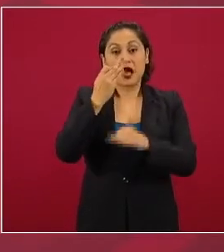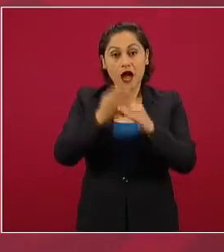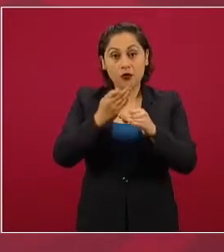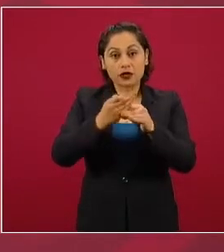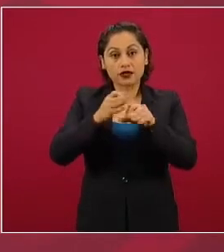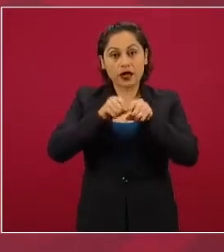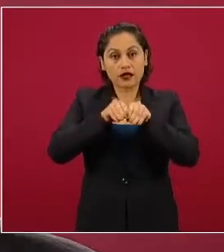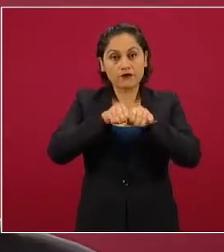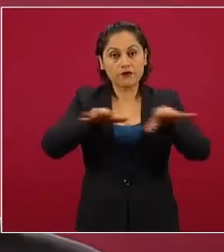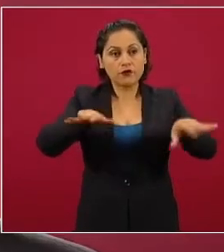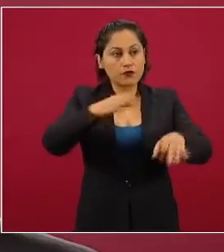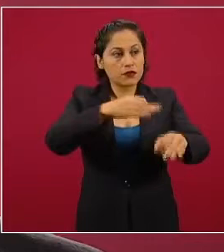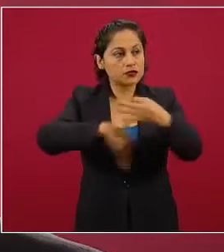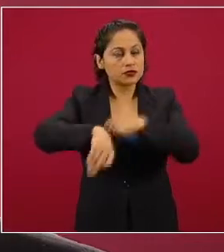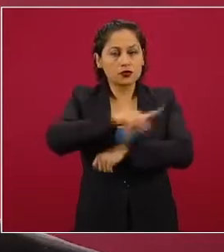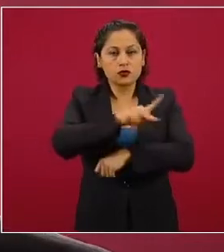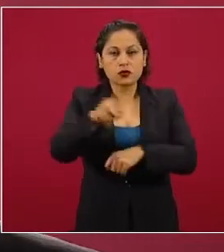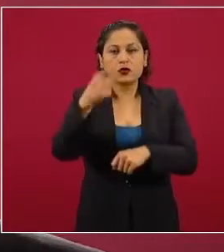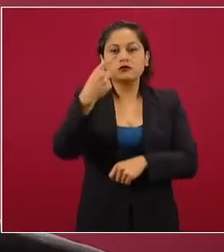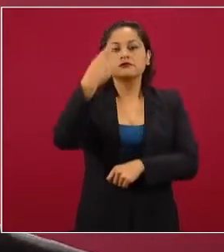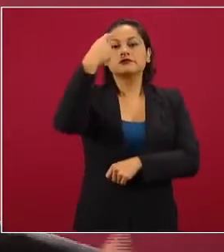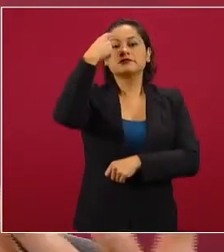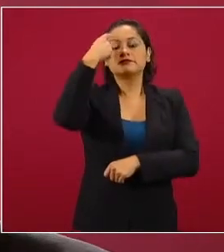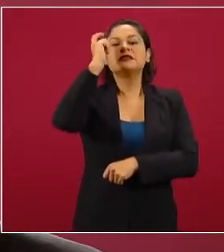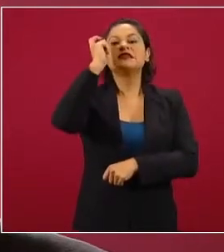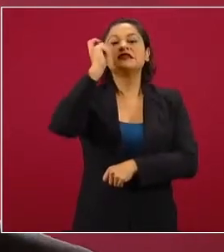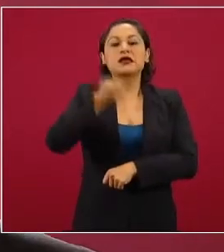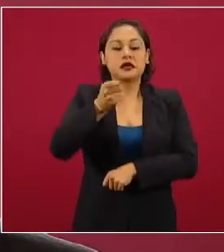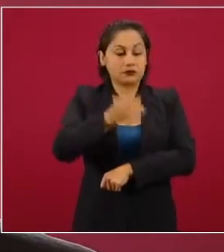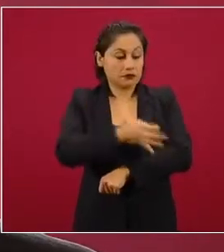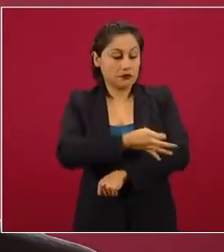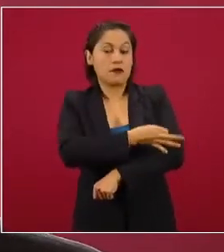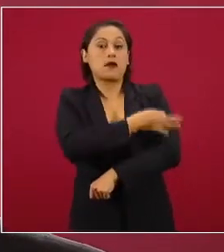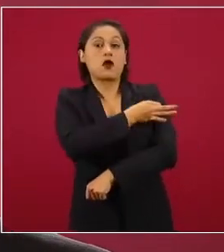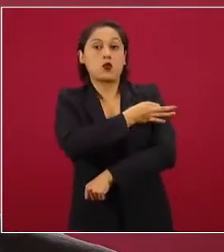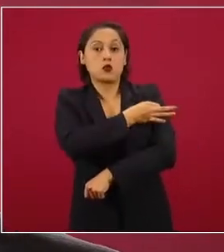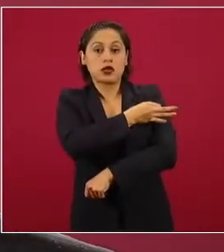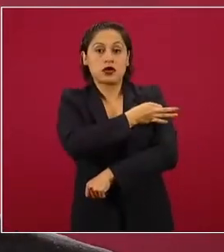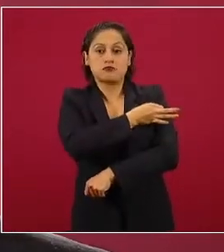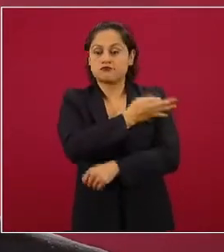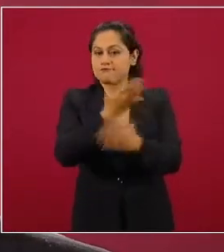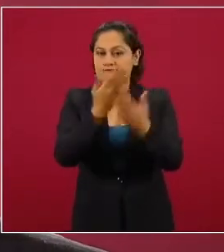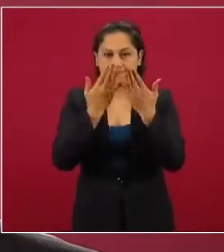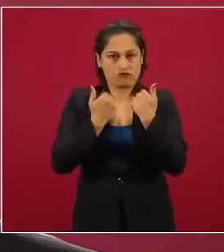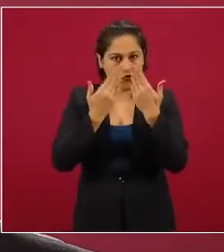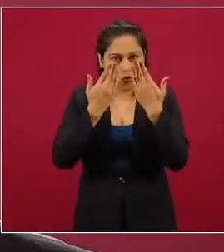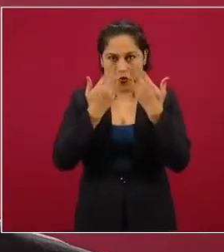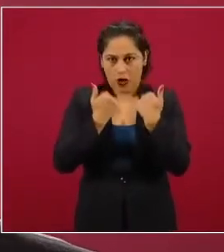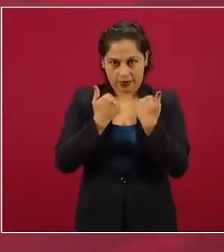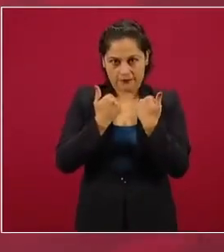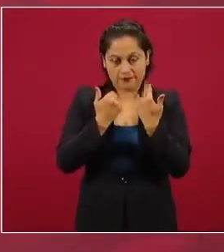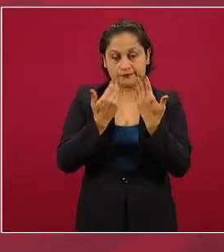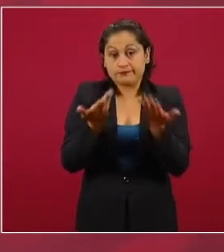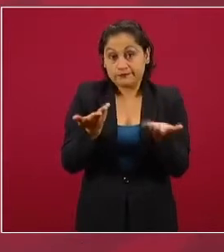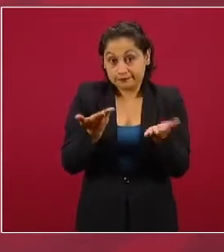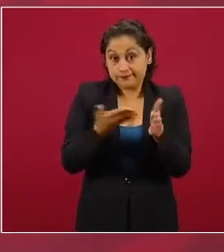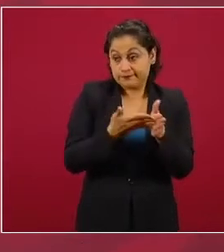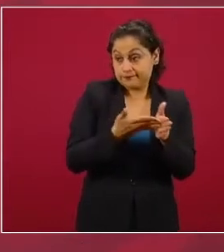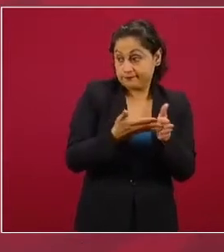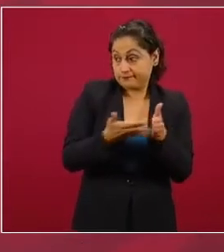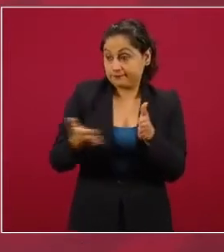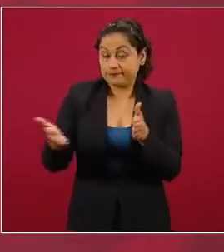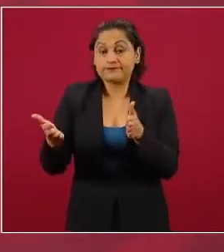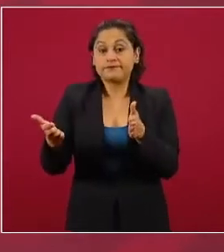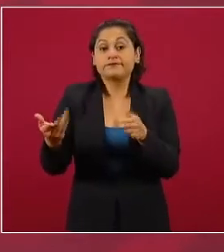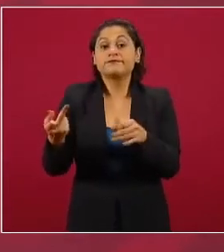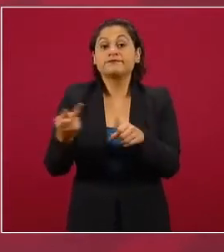seguras y eficaces y hasta que no tengamos la aplicación de las vacunas, en este mundo entero